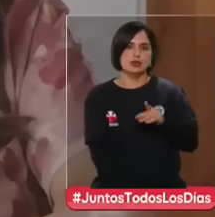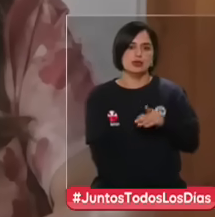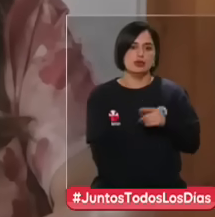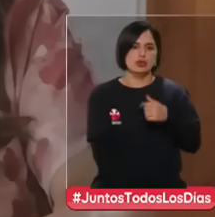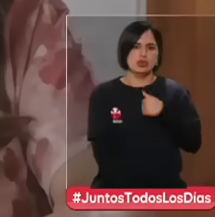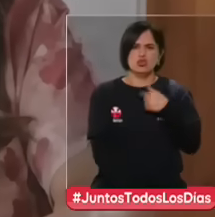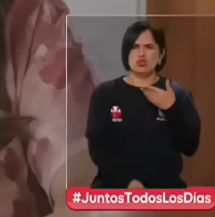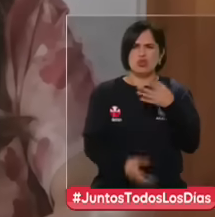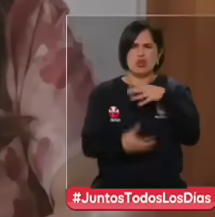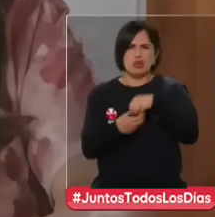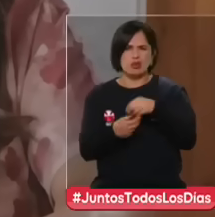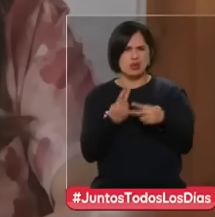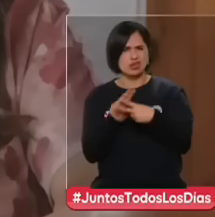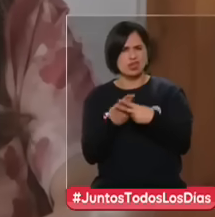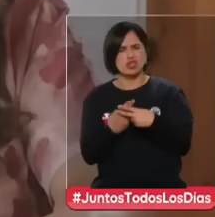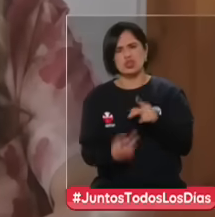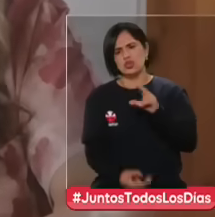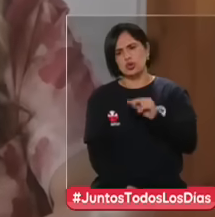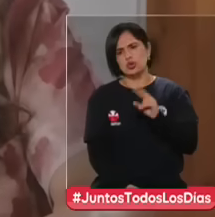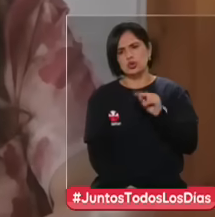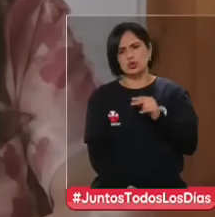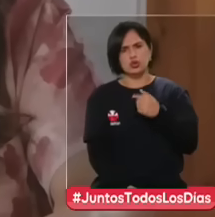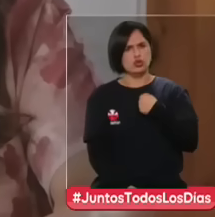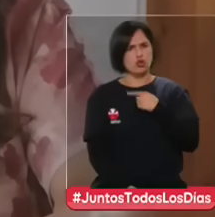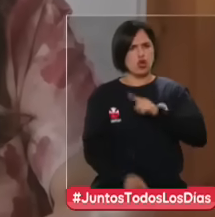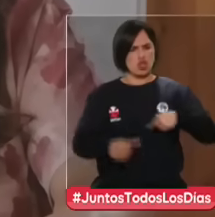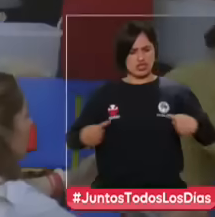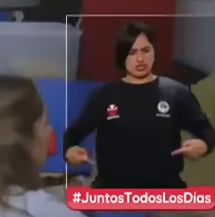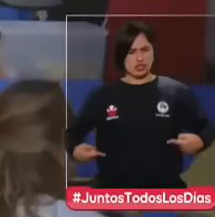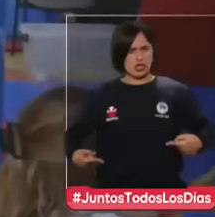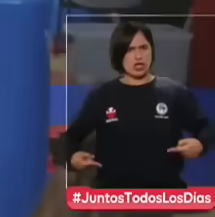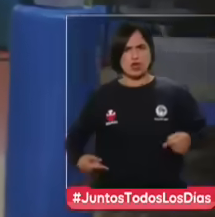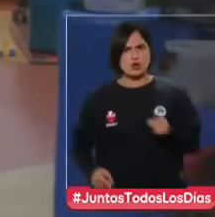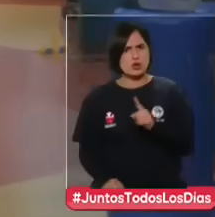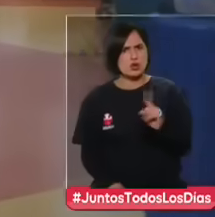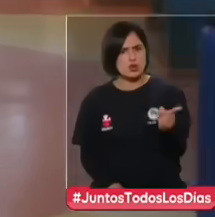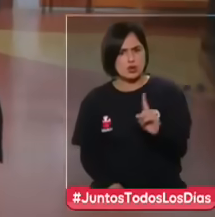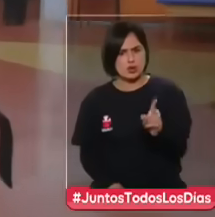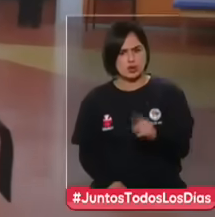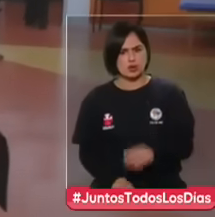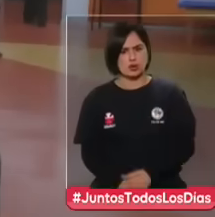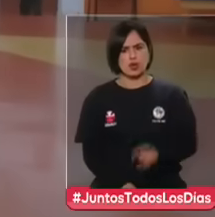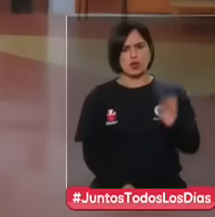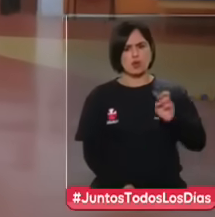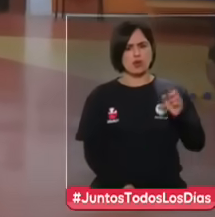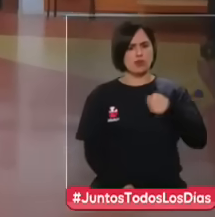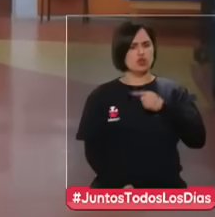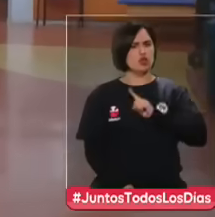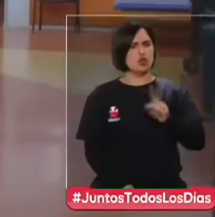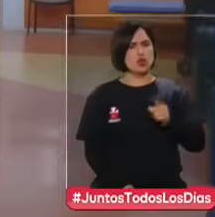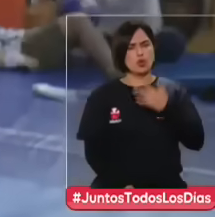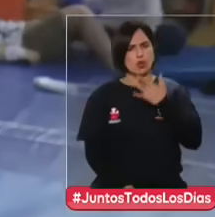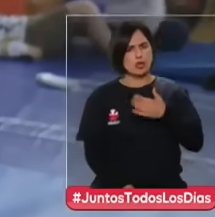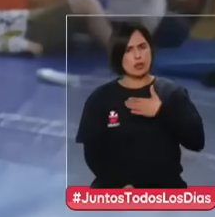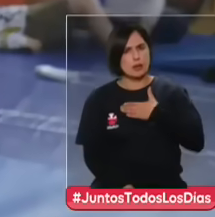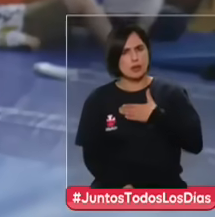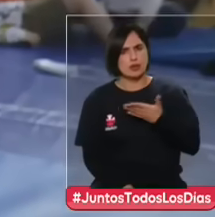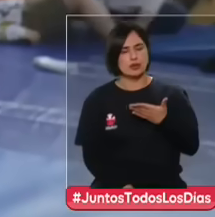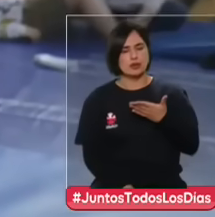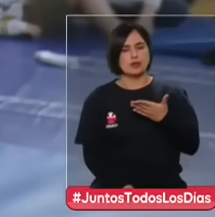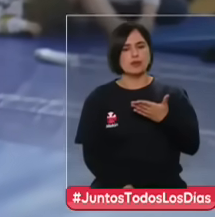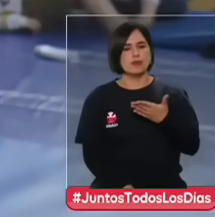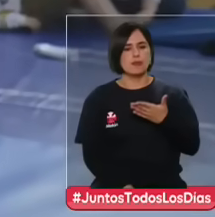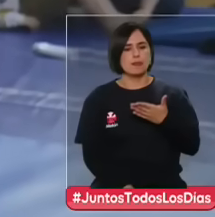en la Teletón. Y yo no voy a andar en silla de ruedas. Yo no voy a andar en silla de ruedas, papá. Yo no, porque a mí. Y las tías